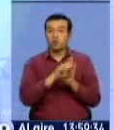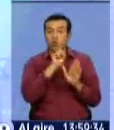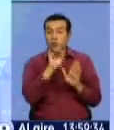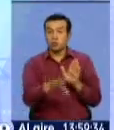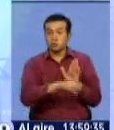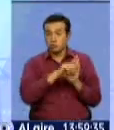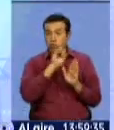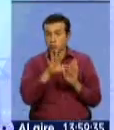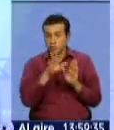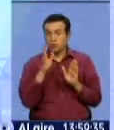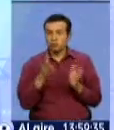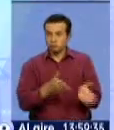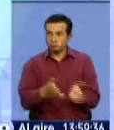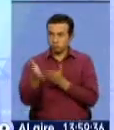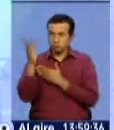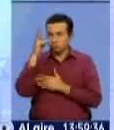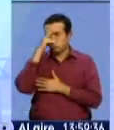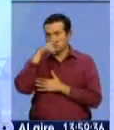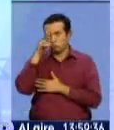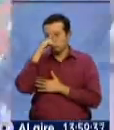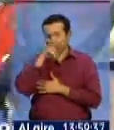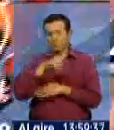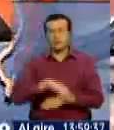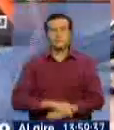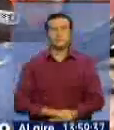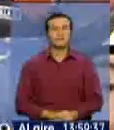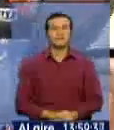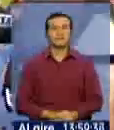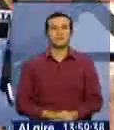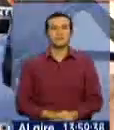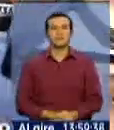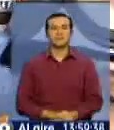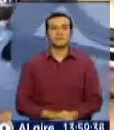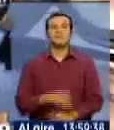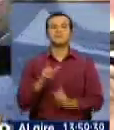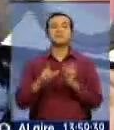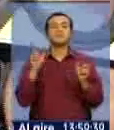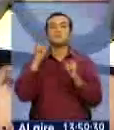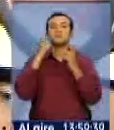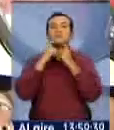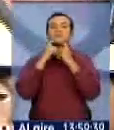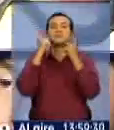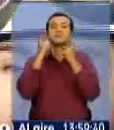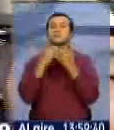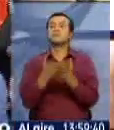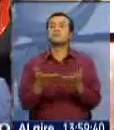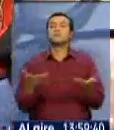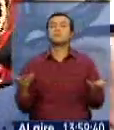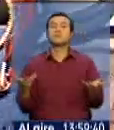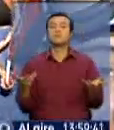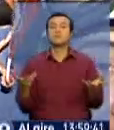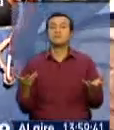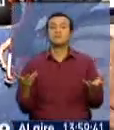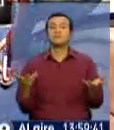que también irán al país azteca. ¿Qué espera la ciudadanía de nosotros? ¡Que trabajemos